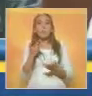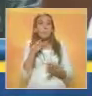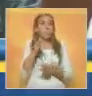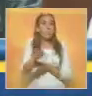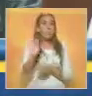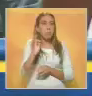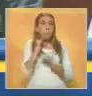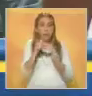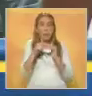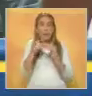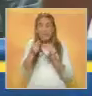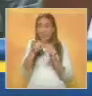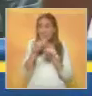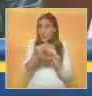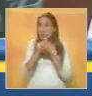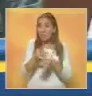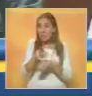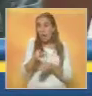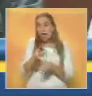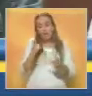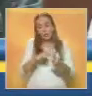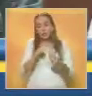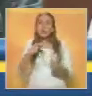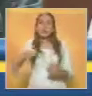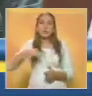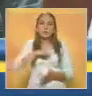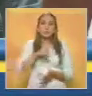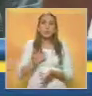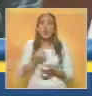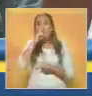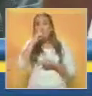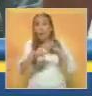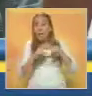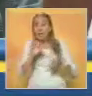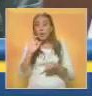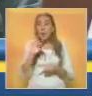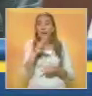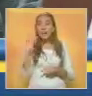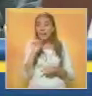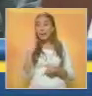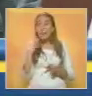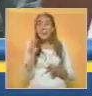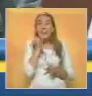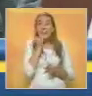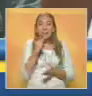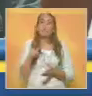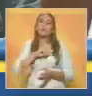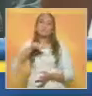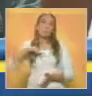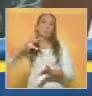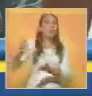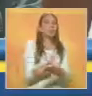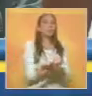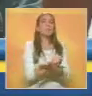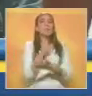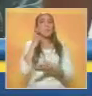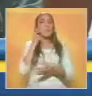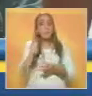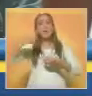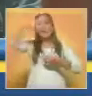nadie asume. Bueno, esos recursos que pase más de un año sin ser reclamados pasarán, pues lo establece la ley, a